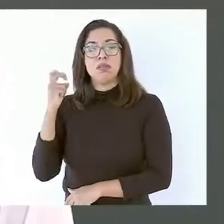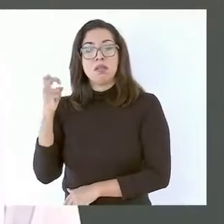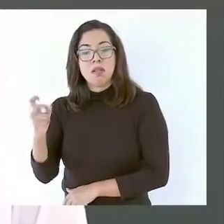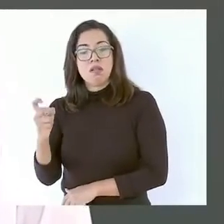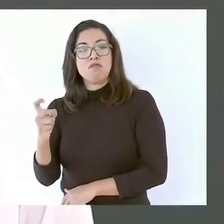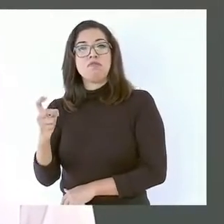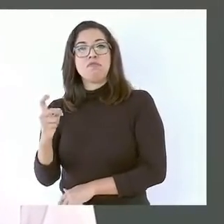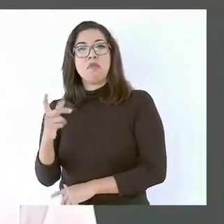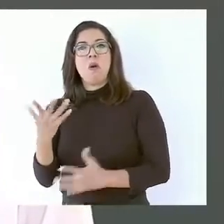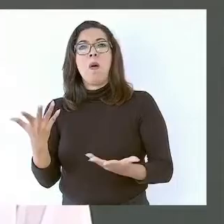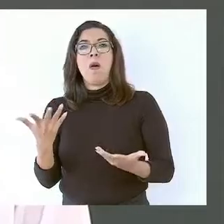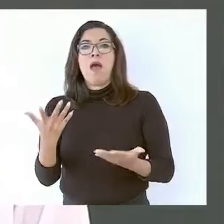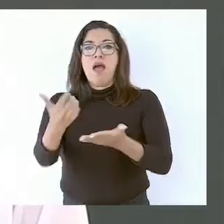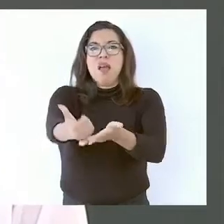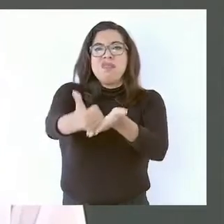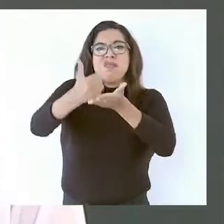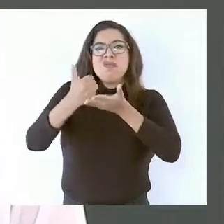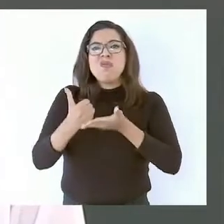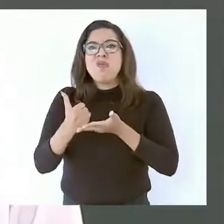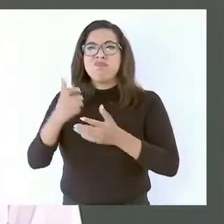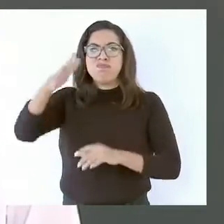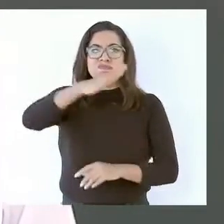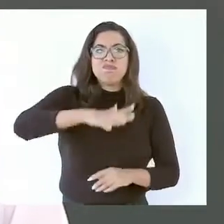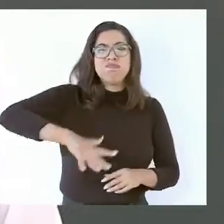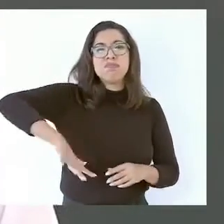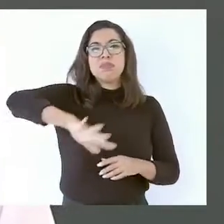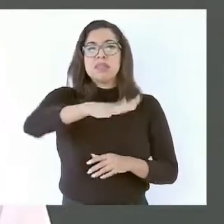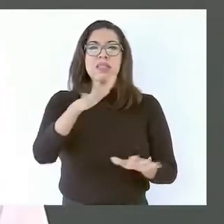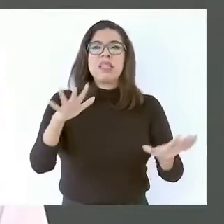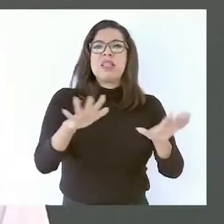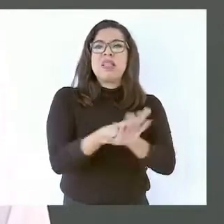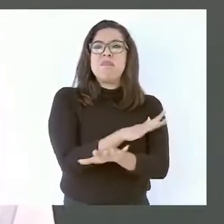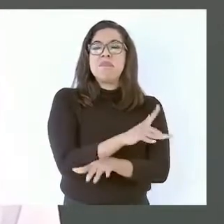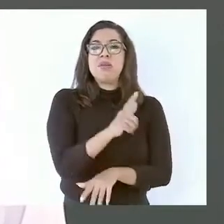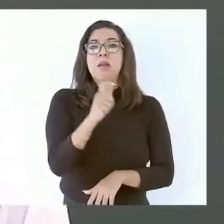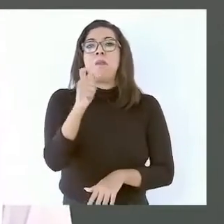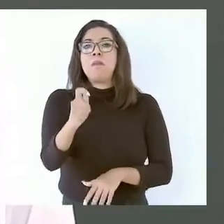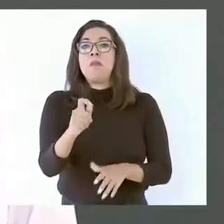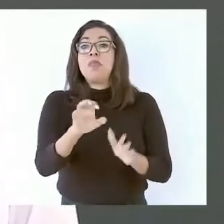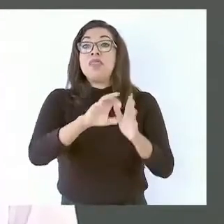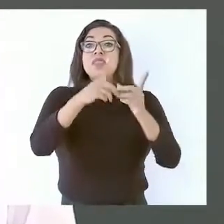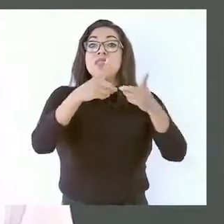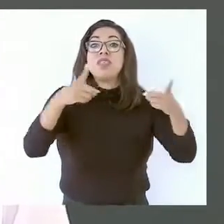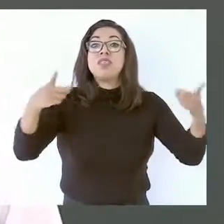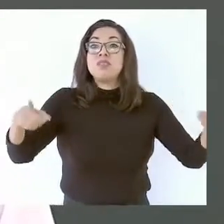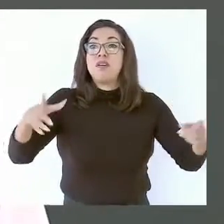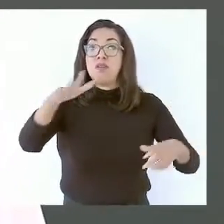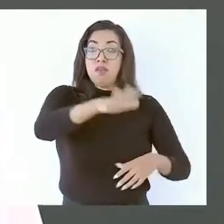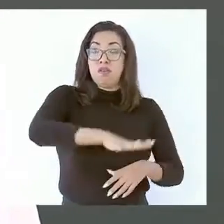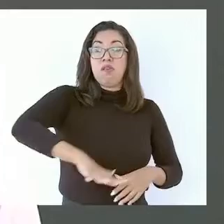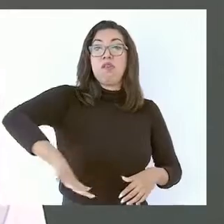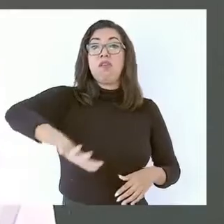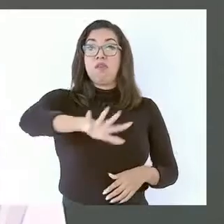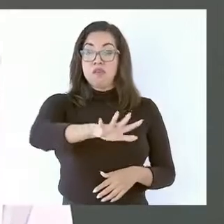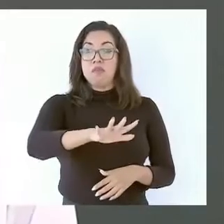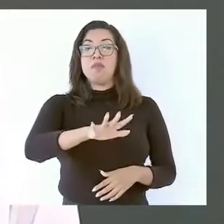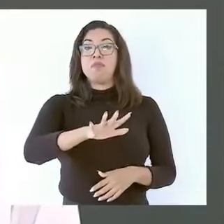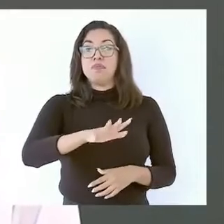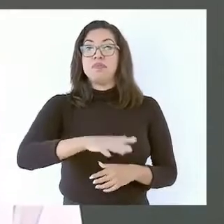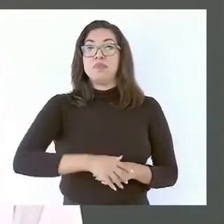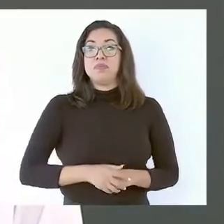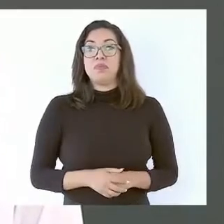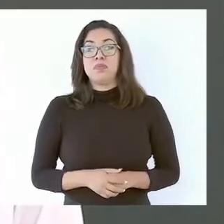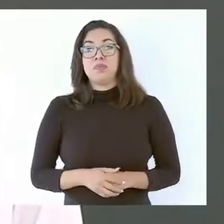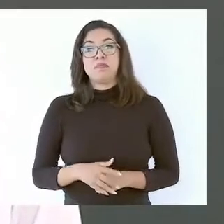paradigma. Un paradigma de integración económica, desarrollo regional y equidad social. Es muy